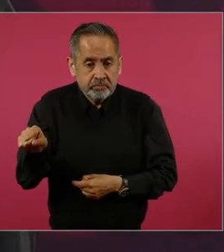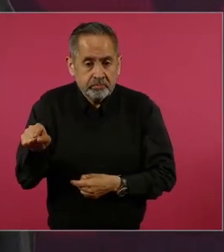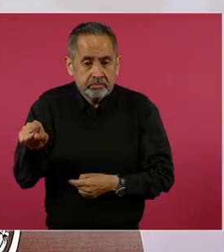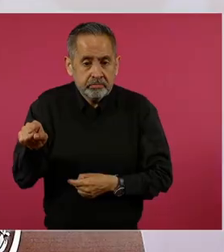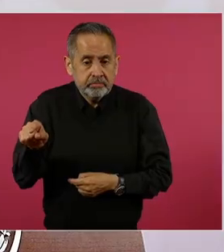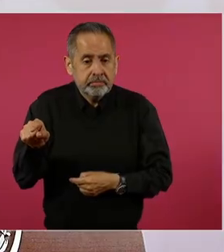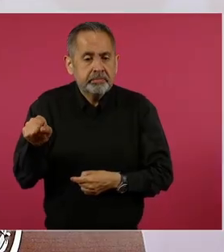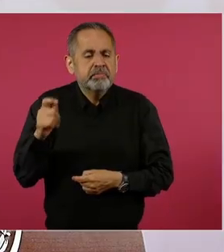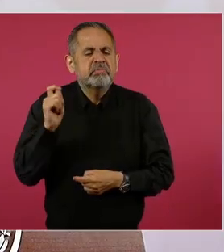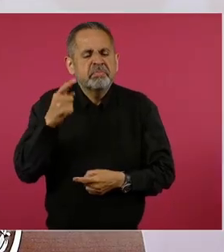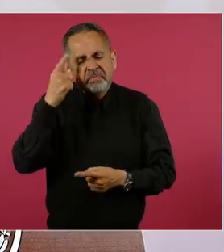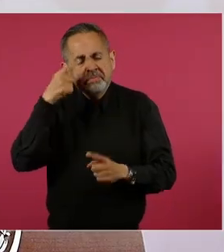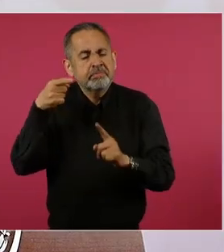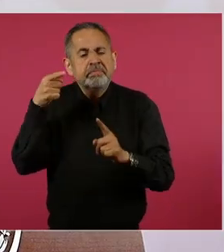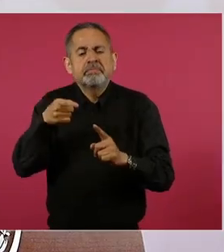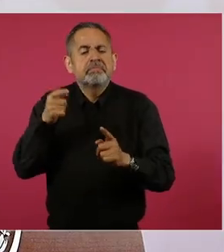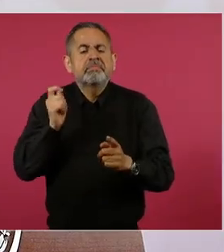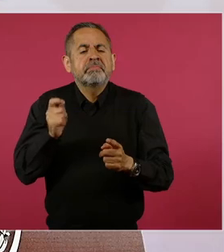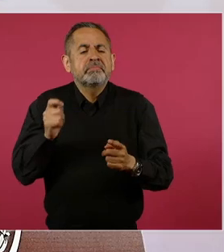para